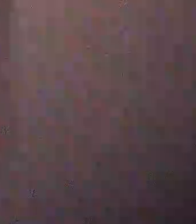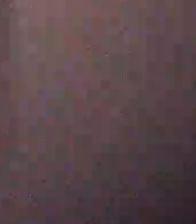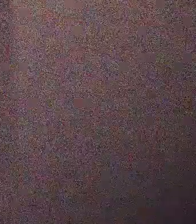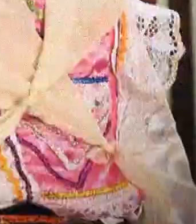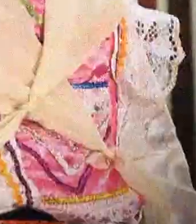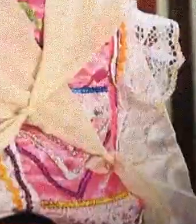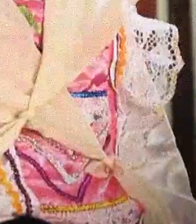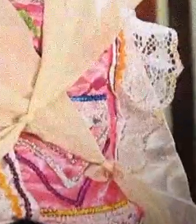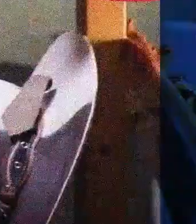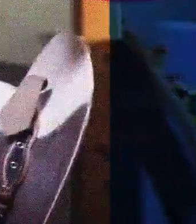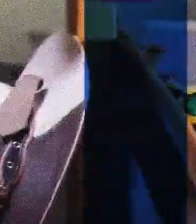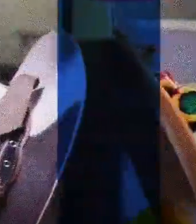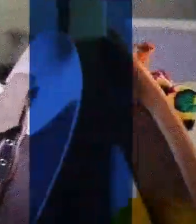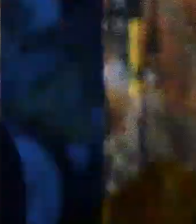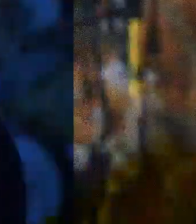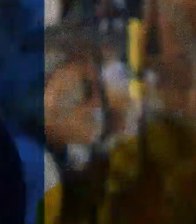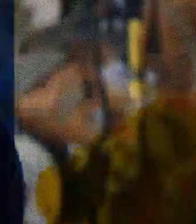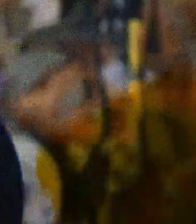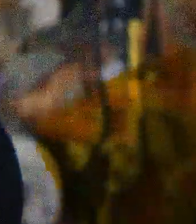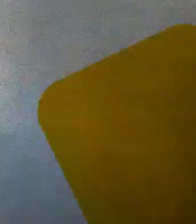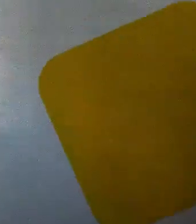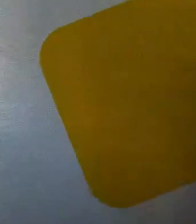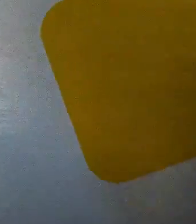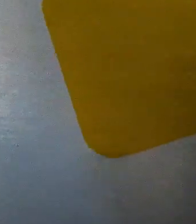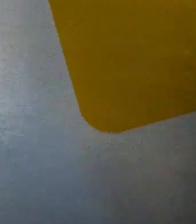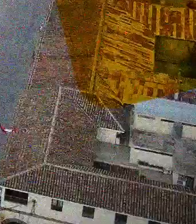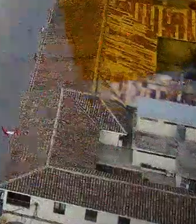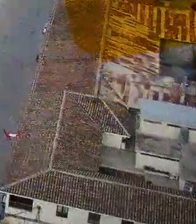Bicentenario Perú, orgullosos de lo que